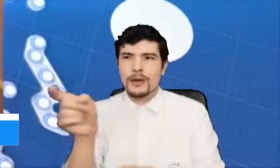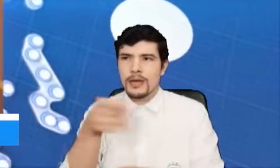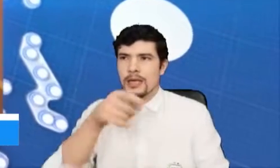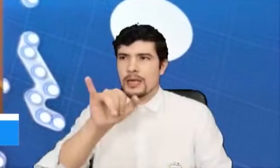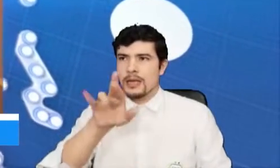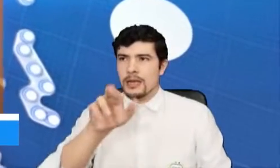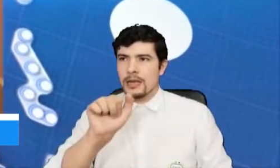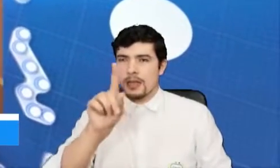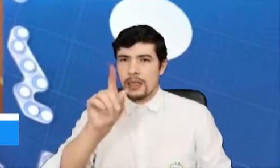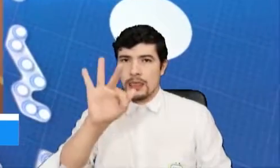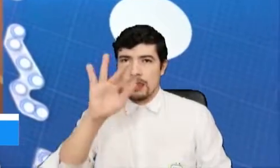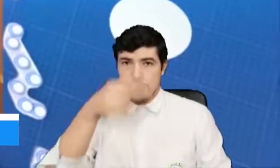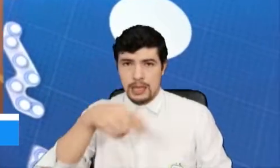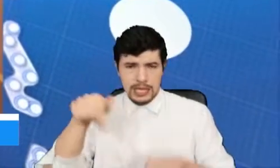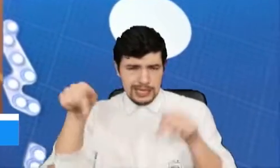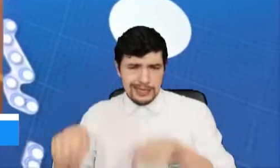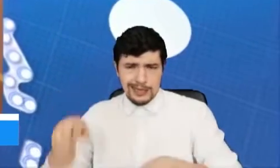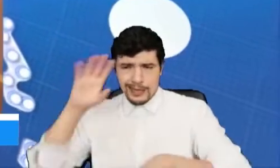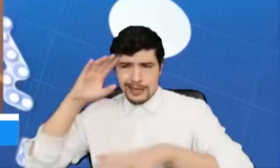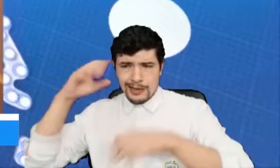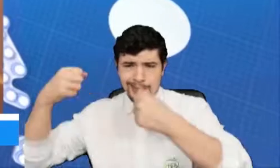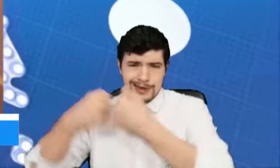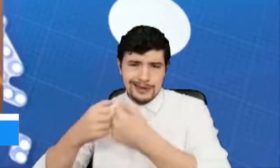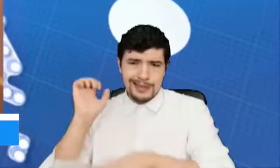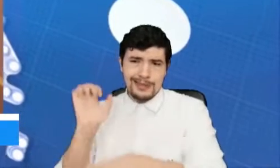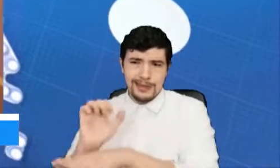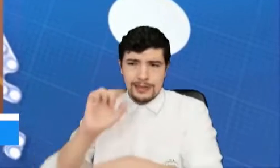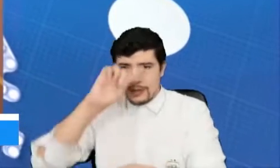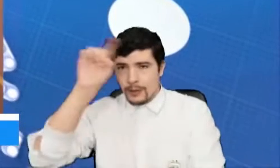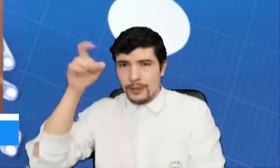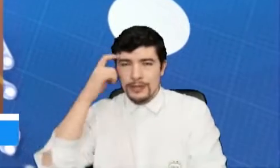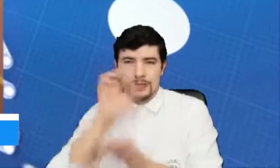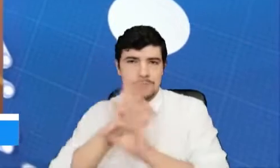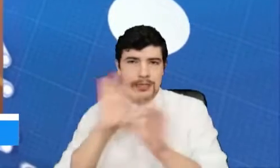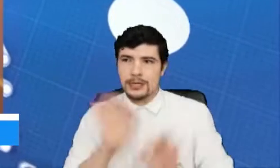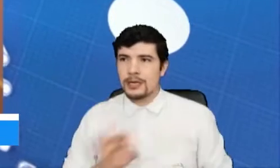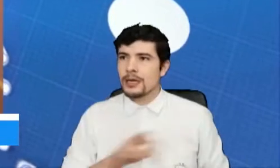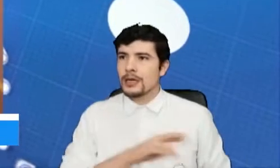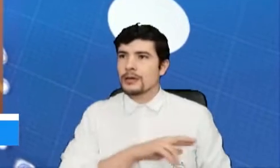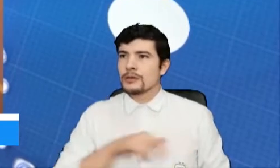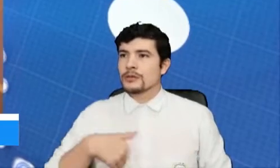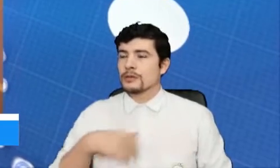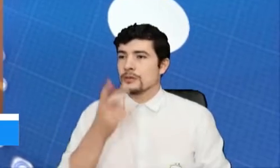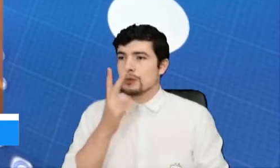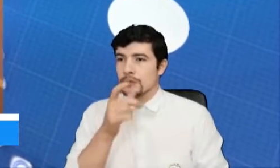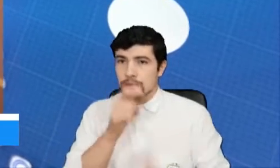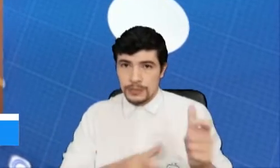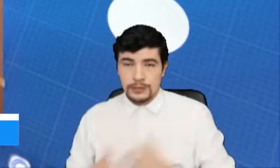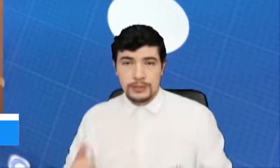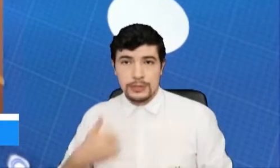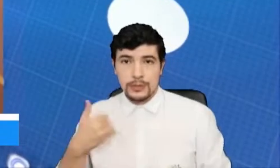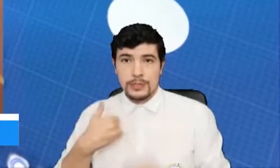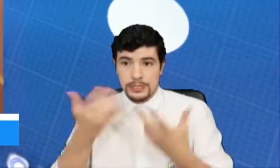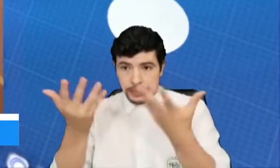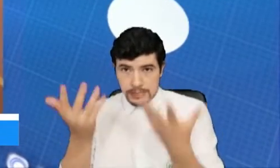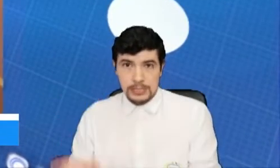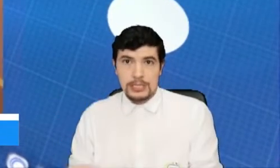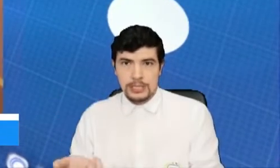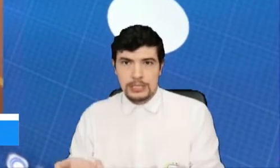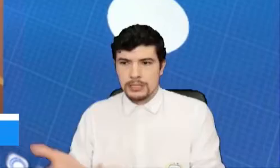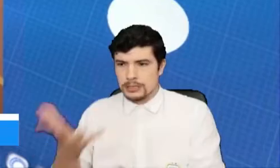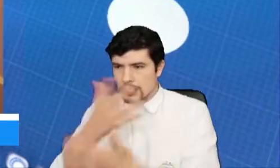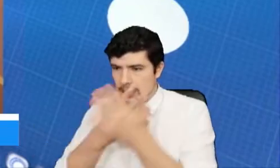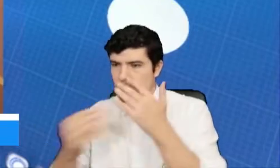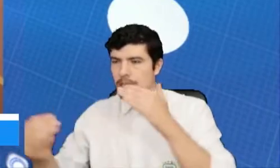nada con ninguna entidad de gobierno. Simplemente somos dos jóvenes que nos propusimos salir de nuestras casas y llevar